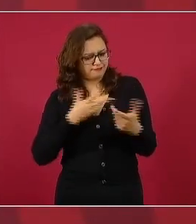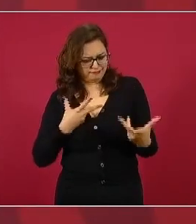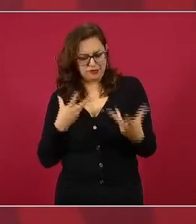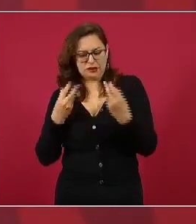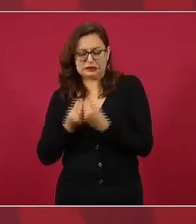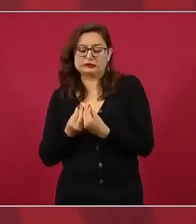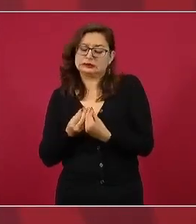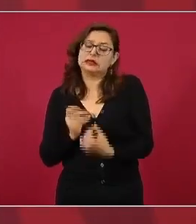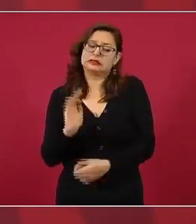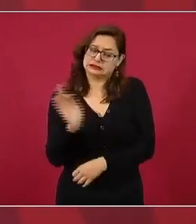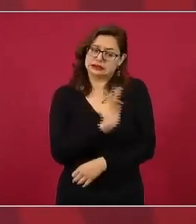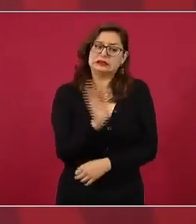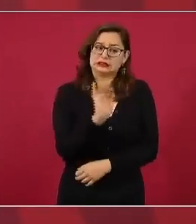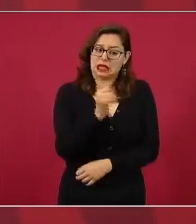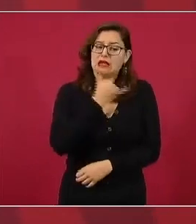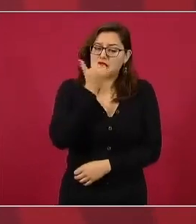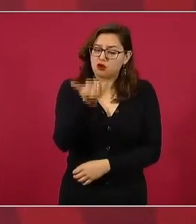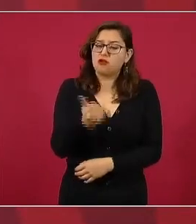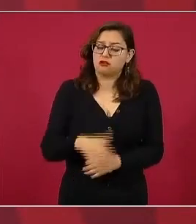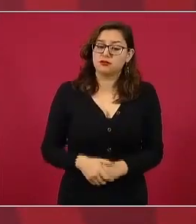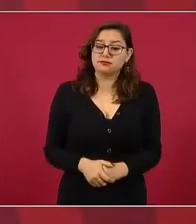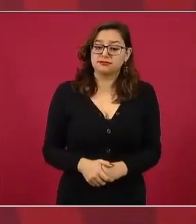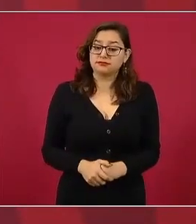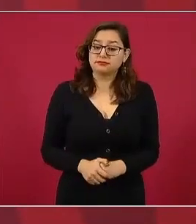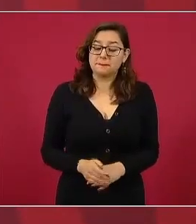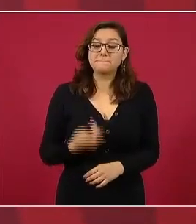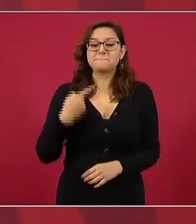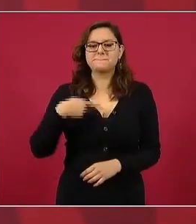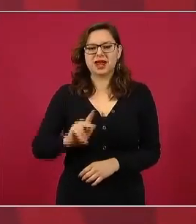Pero ¿en qué la dañé?